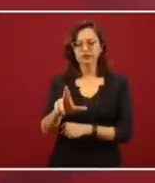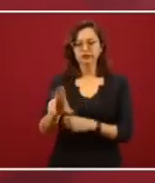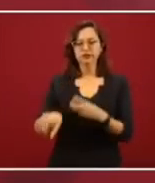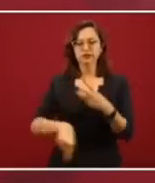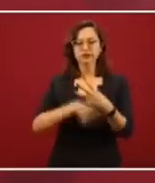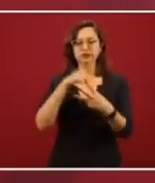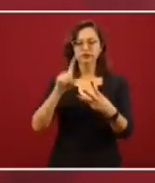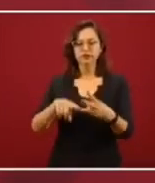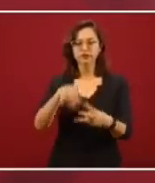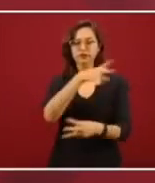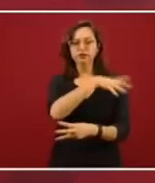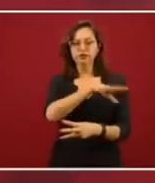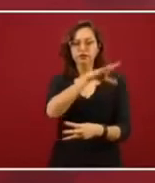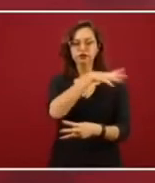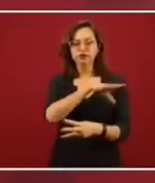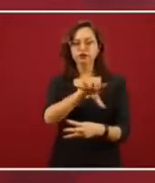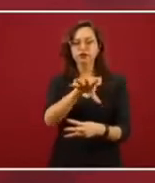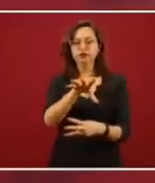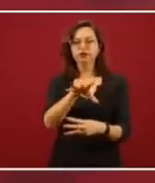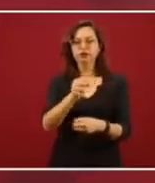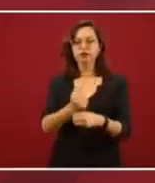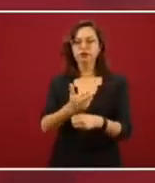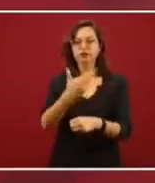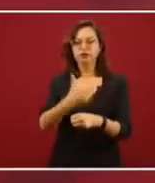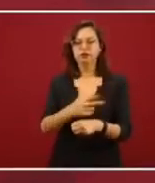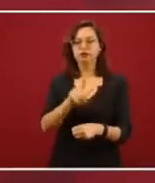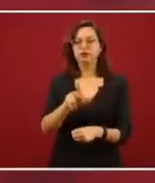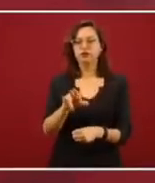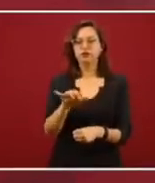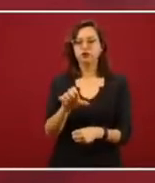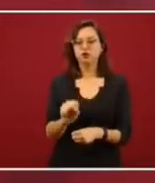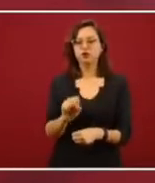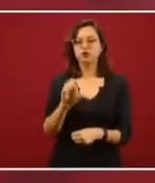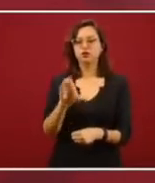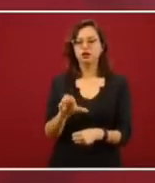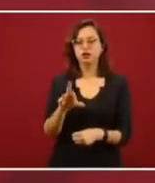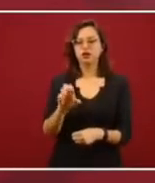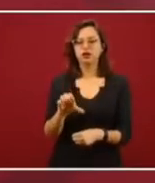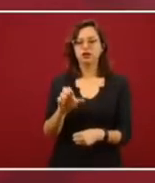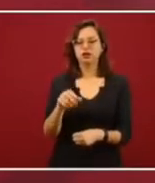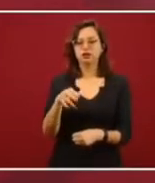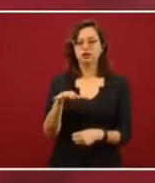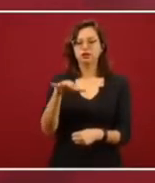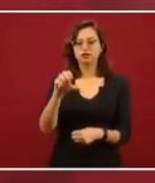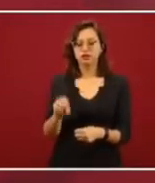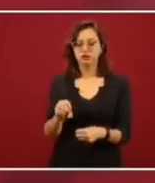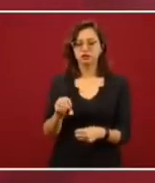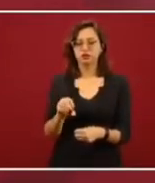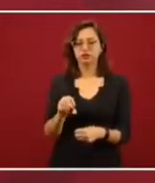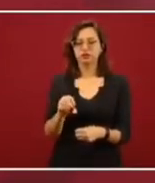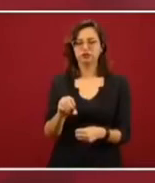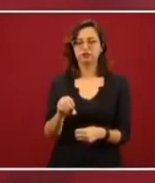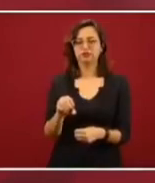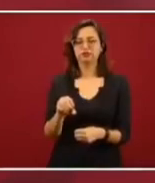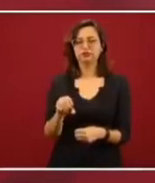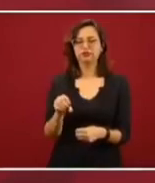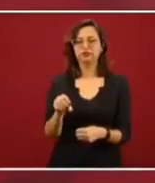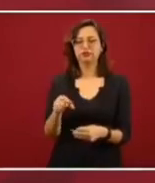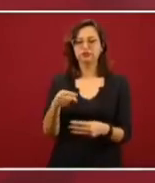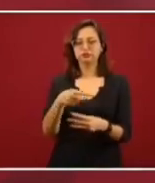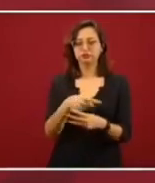al general secretario luis crescencio sandoval gonzález porque